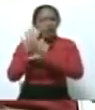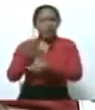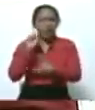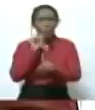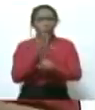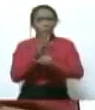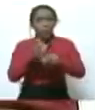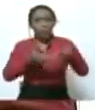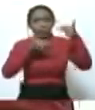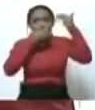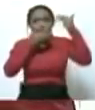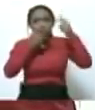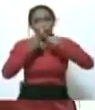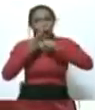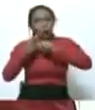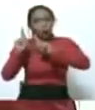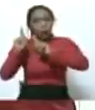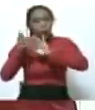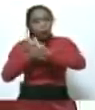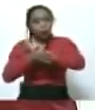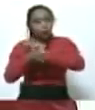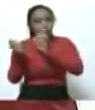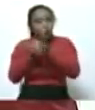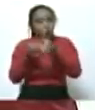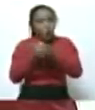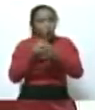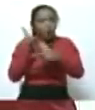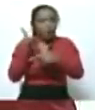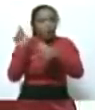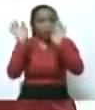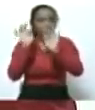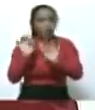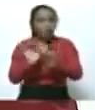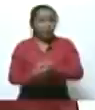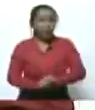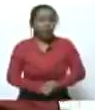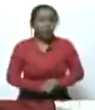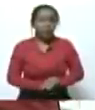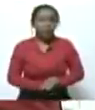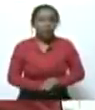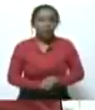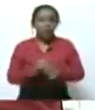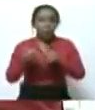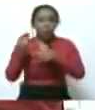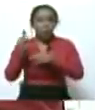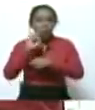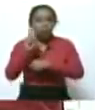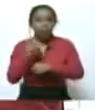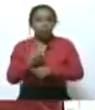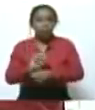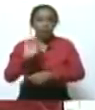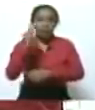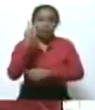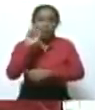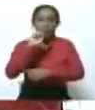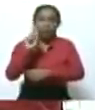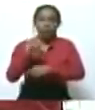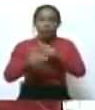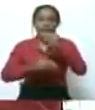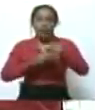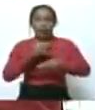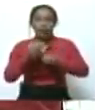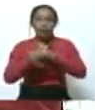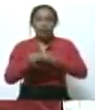terrorista, sino en otras agrupaciones de ese tipo. Siguiente pregunta. La segunda pregunta la realiza